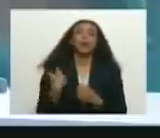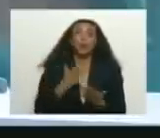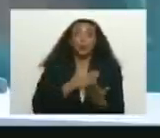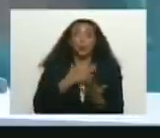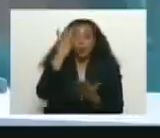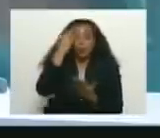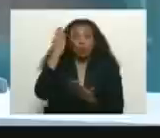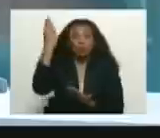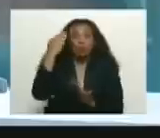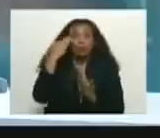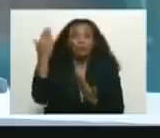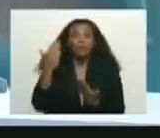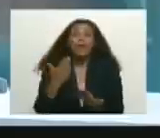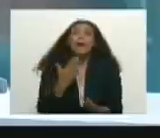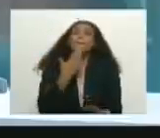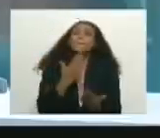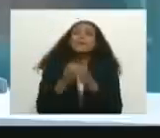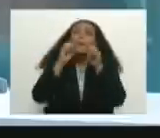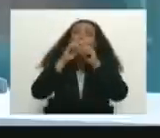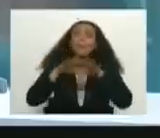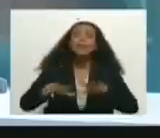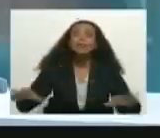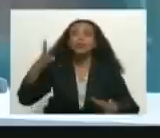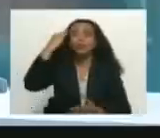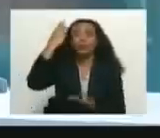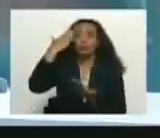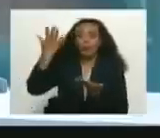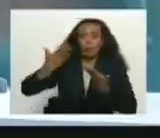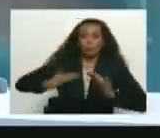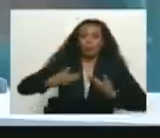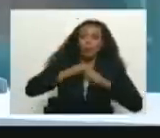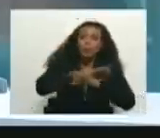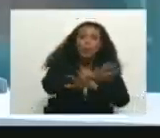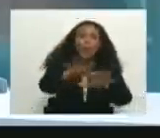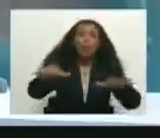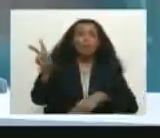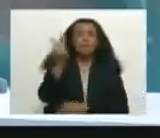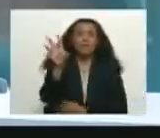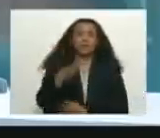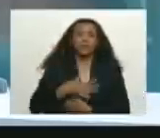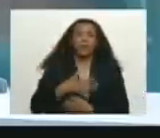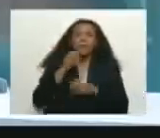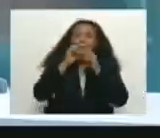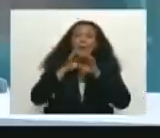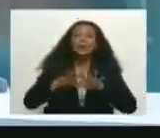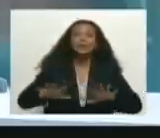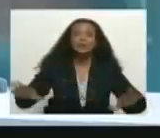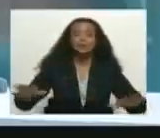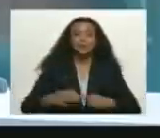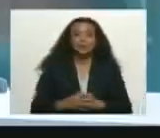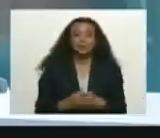Dios. Pido las bendiciones del Creador para nuestra patria Venezuela, para todo nuestro